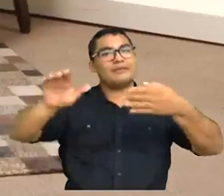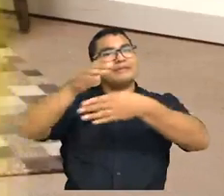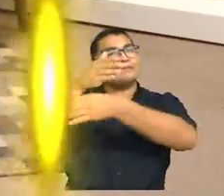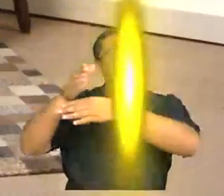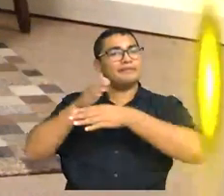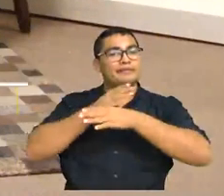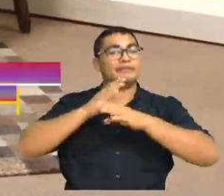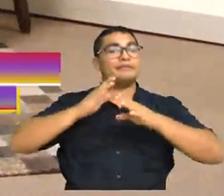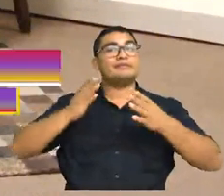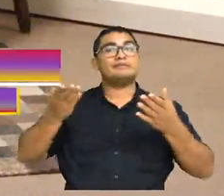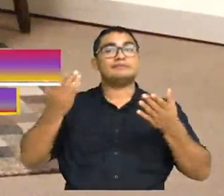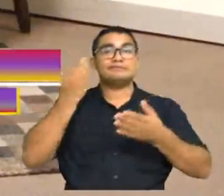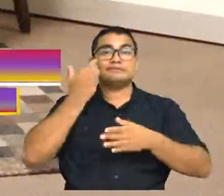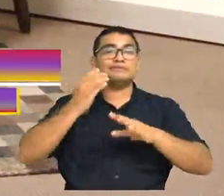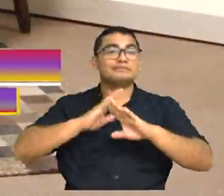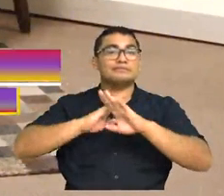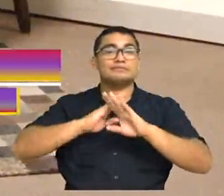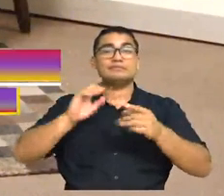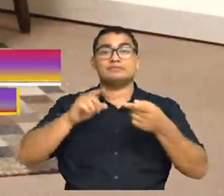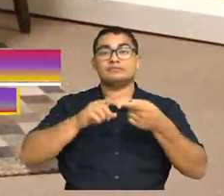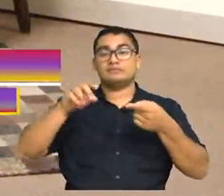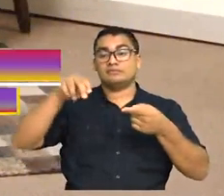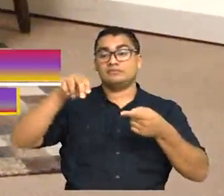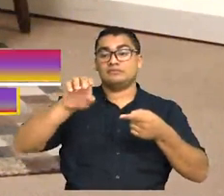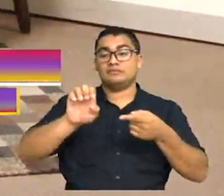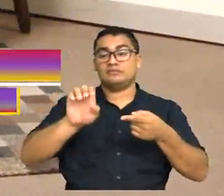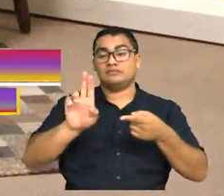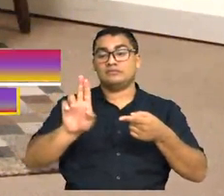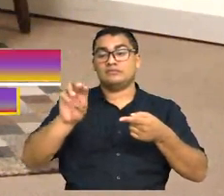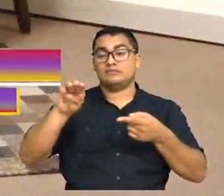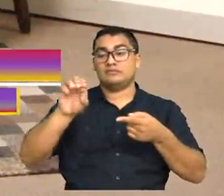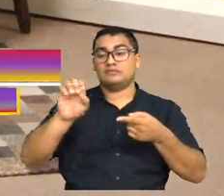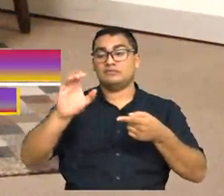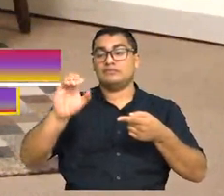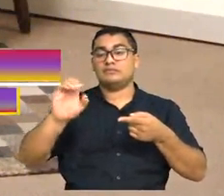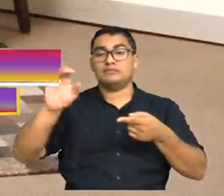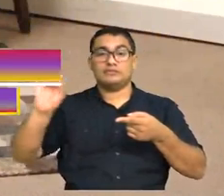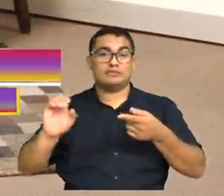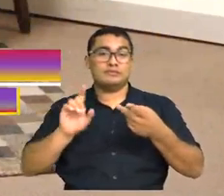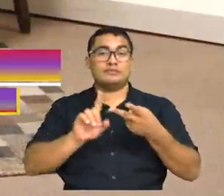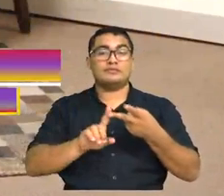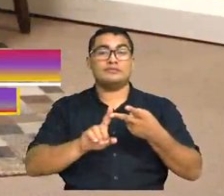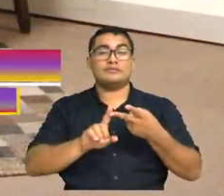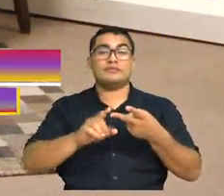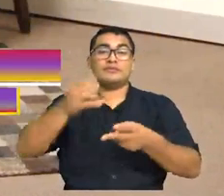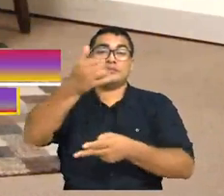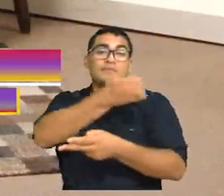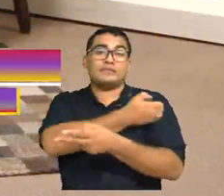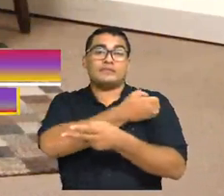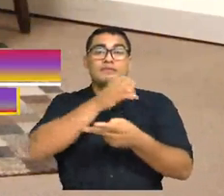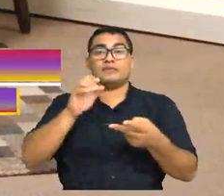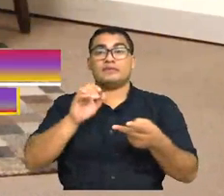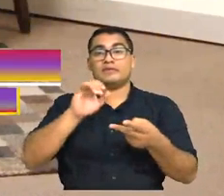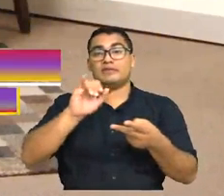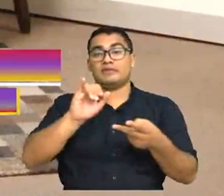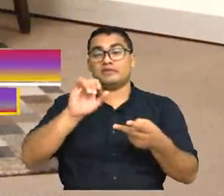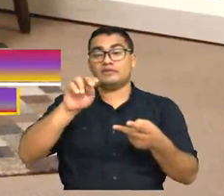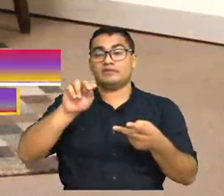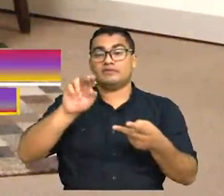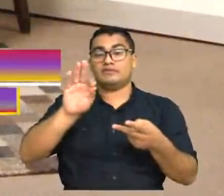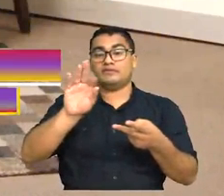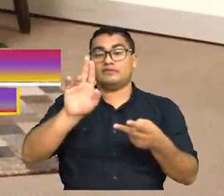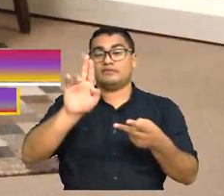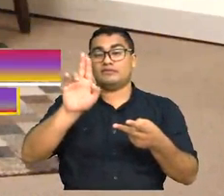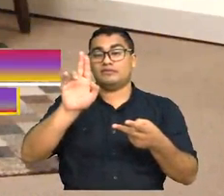muy importante para nuestros adultos mayores, la vacuna contra la influenza, especialmente también para nuestros niños y para